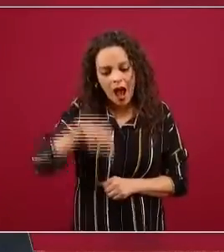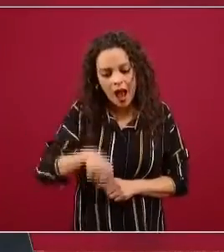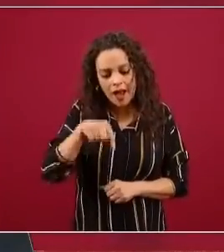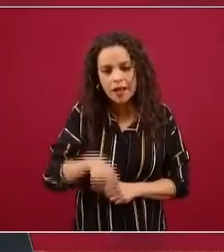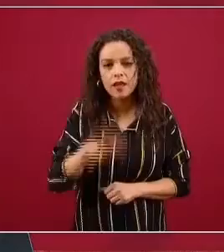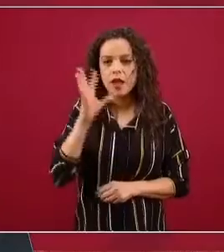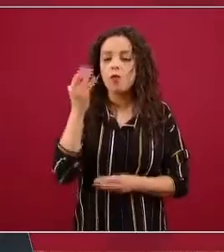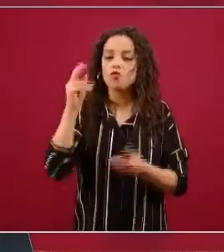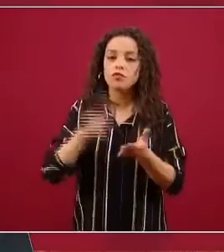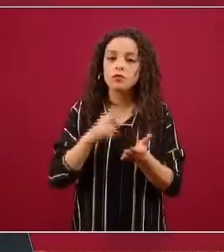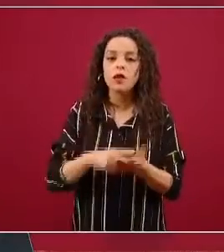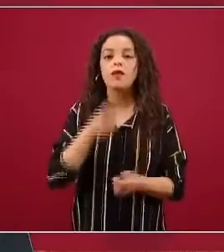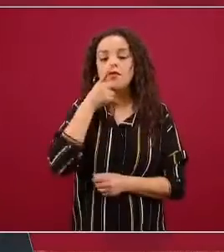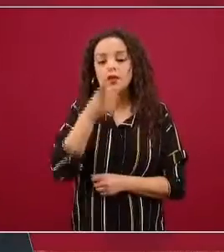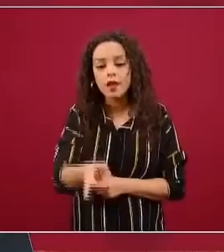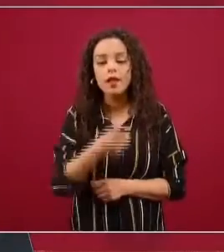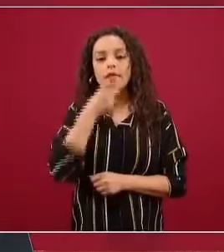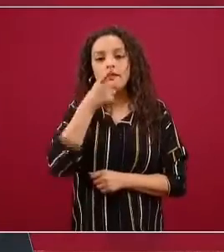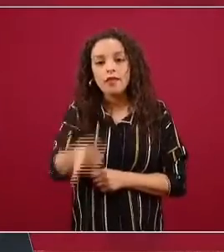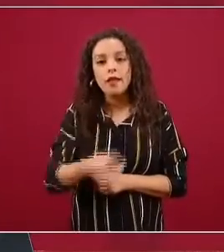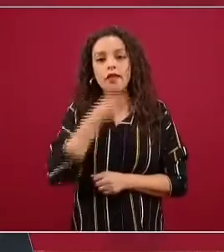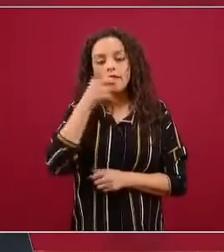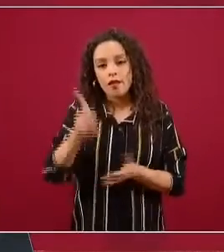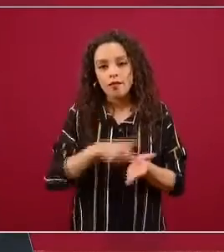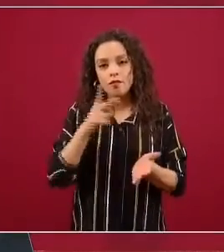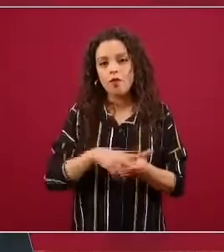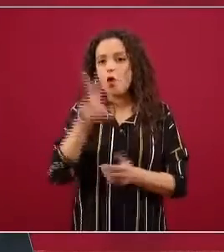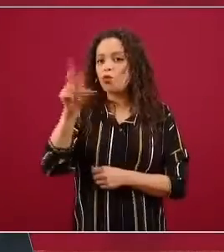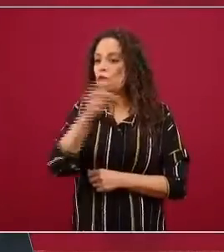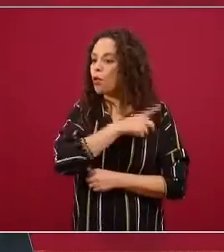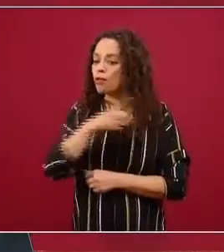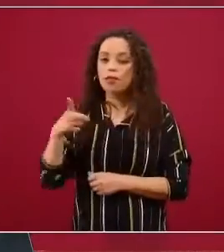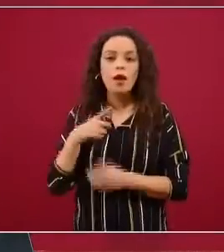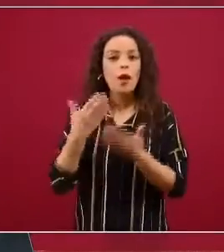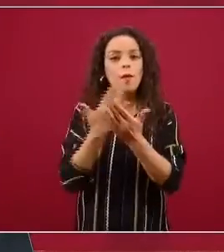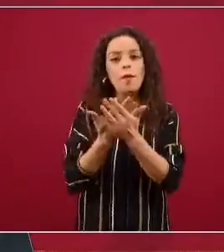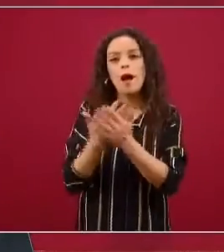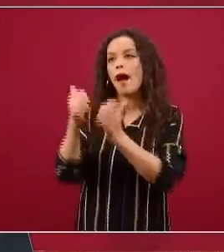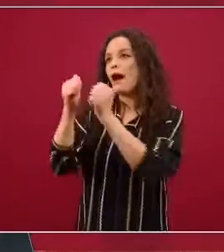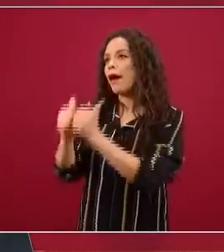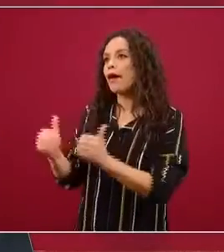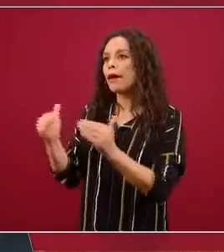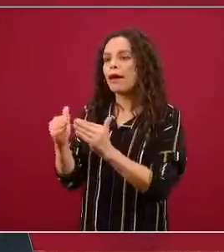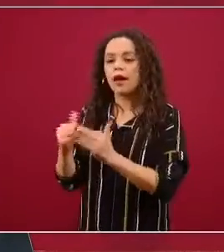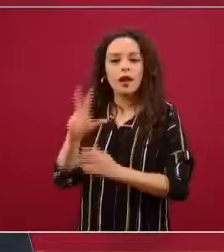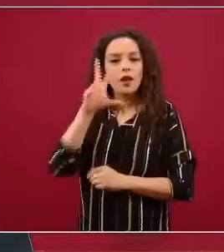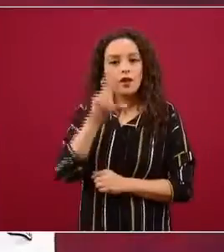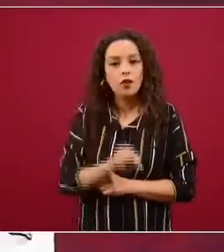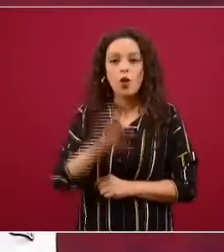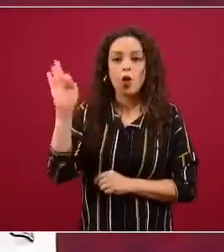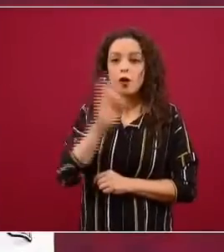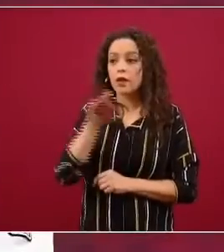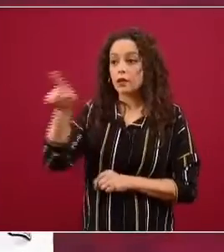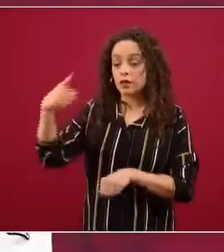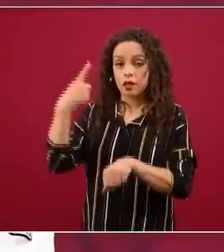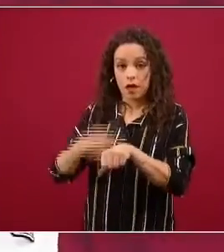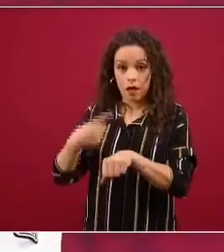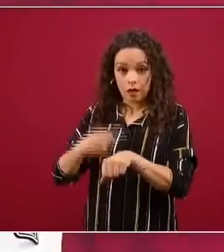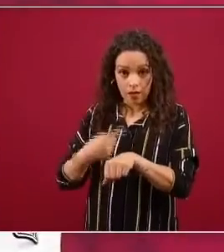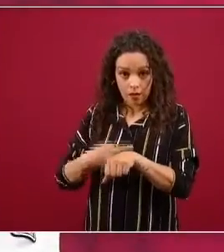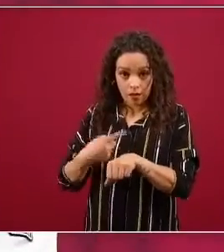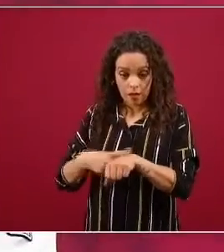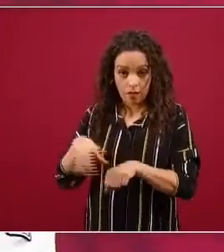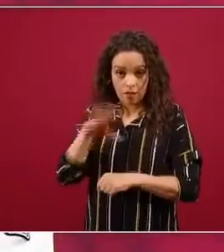muchas veces. Por favor, no se espere. Si usted tiene enfermedades crónicas, tiene mayor de 60 años, es mayor de